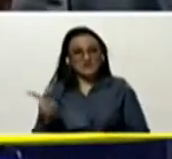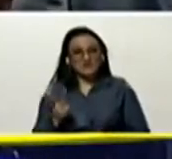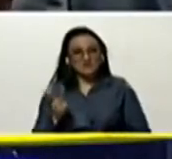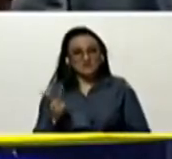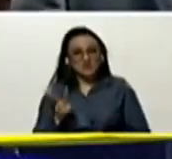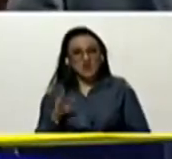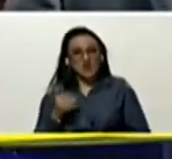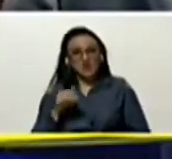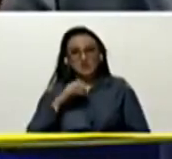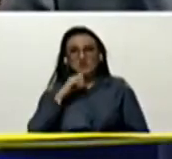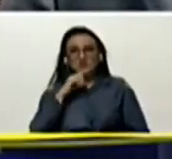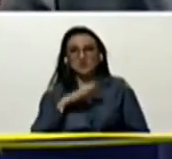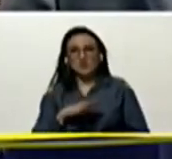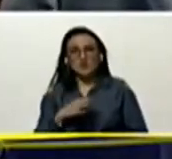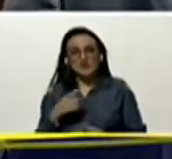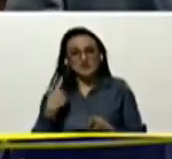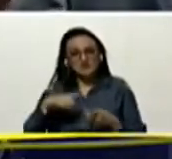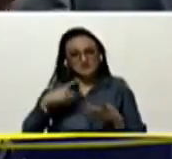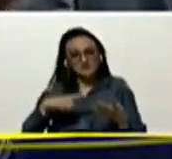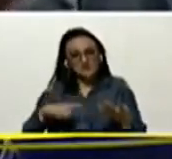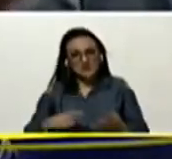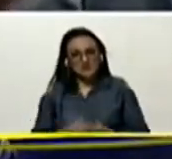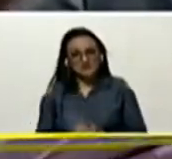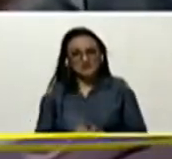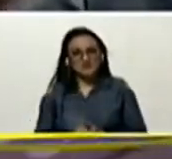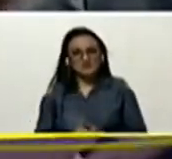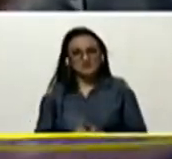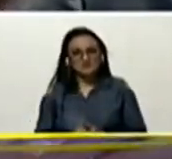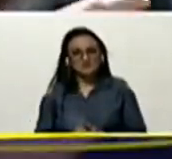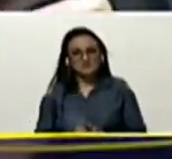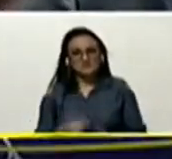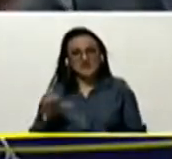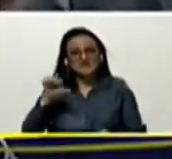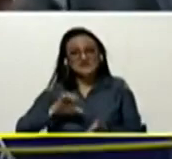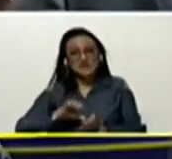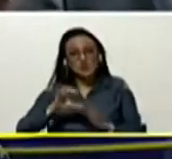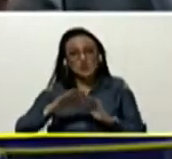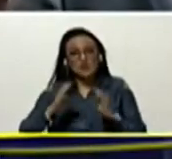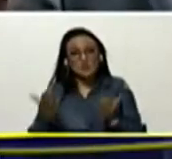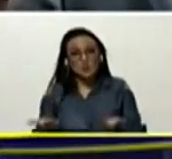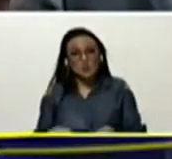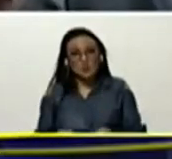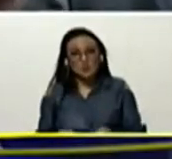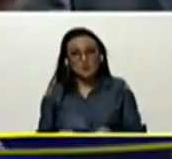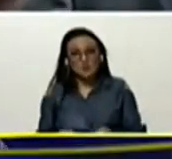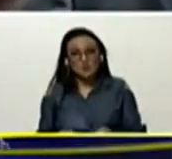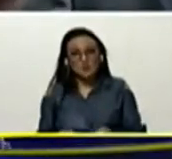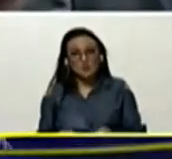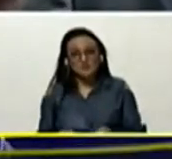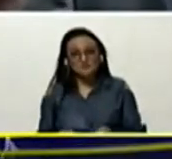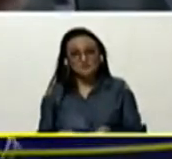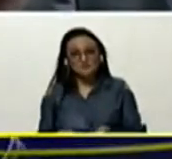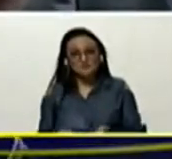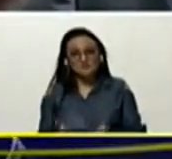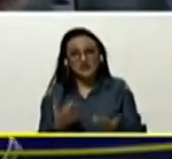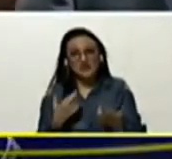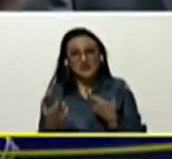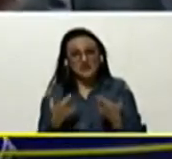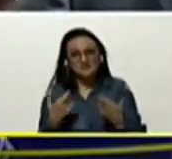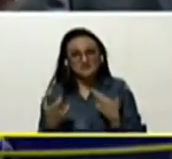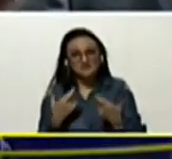hemos tenido una historia tan dinámica. Hemos sido el centro del mundo, presidente. Hemos sido atacados las